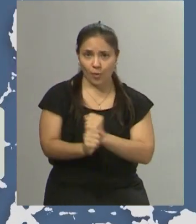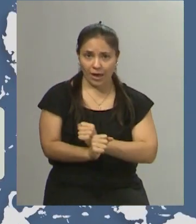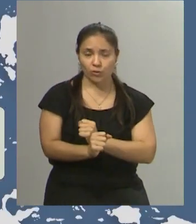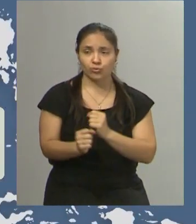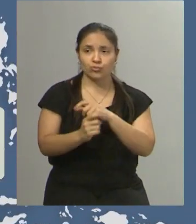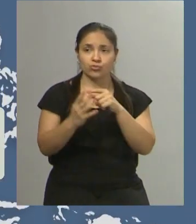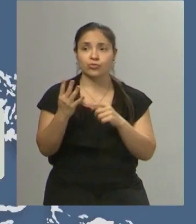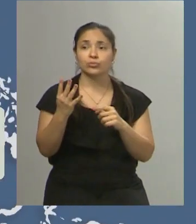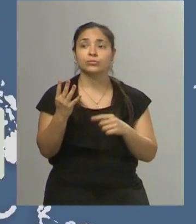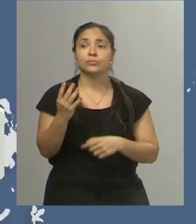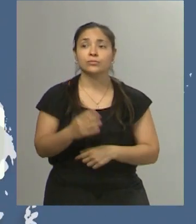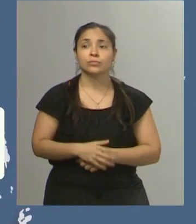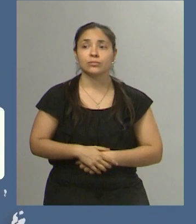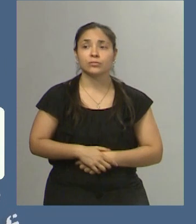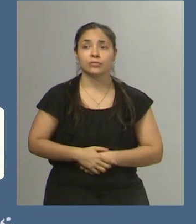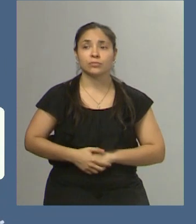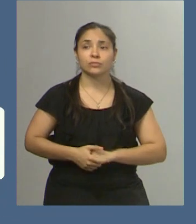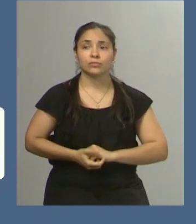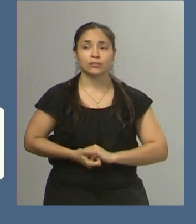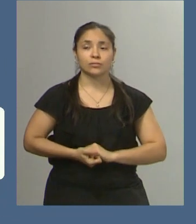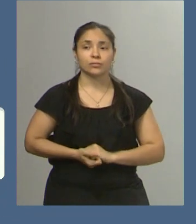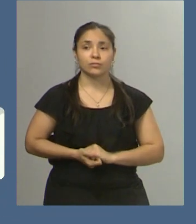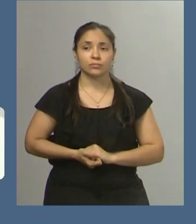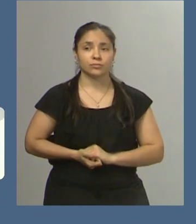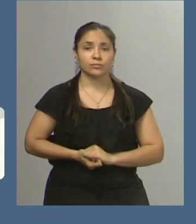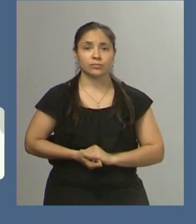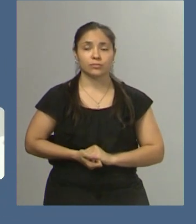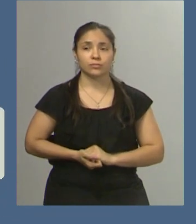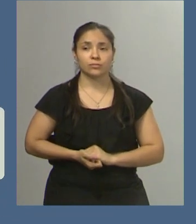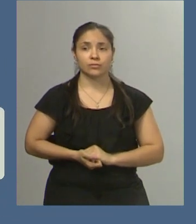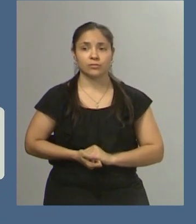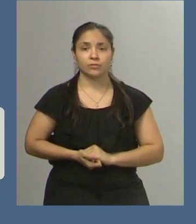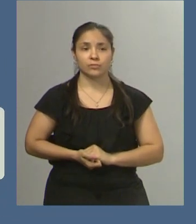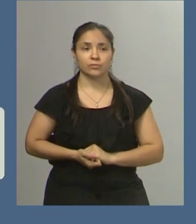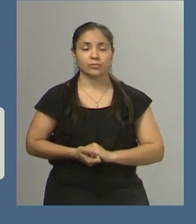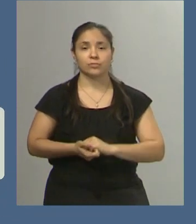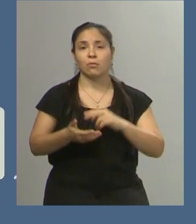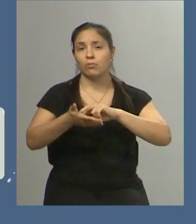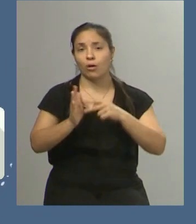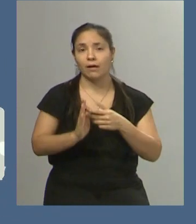Esto es algo que tiene esta disposición, va a tener que ser.